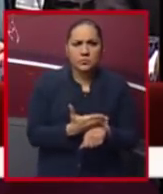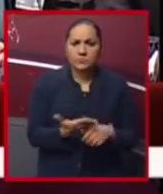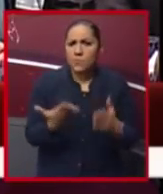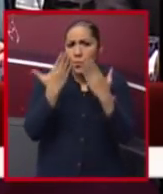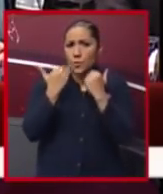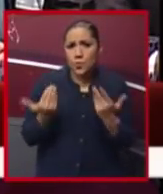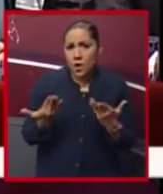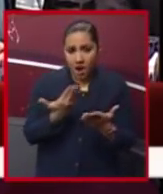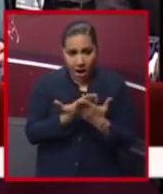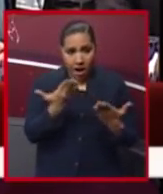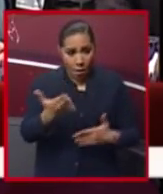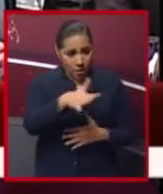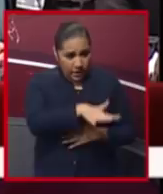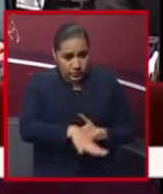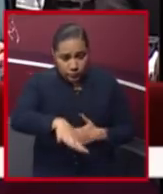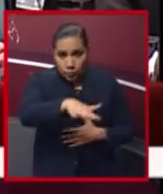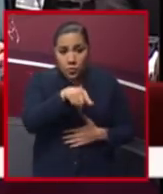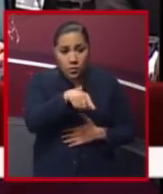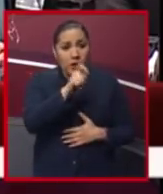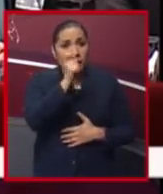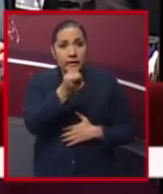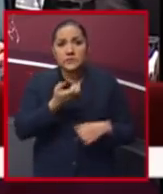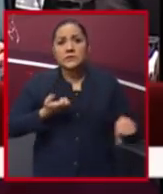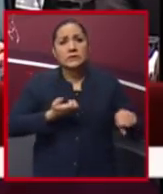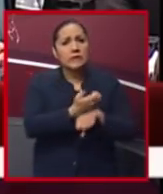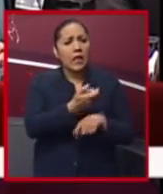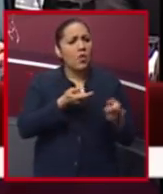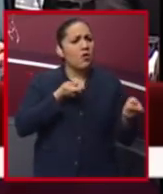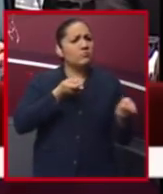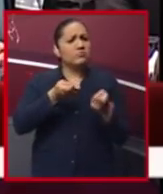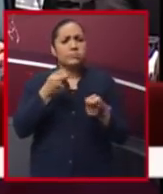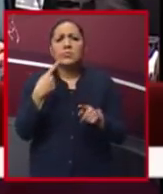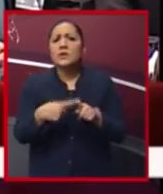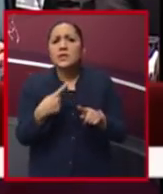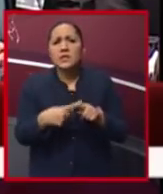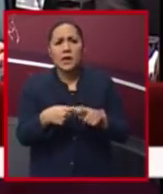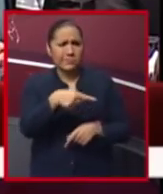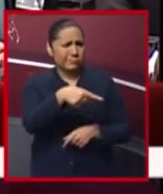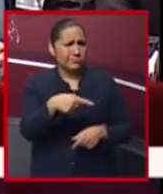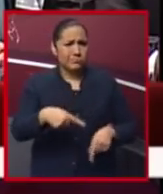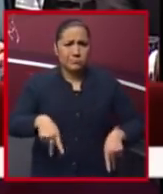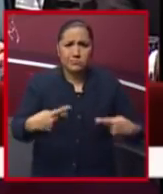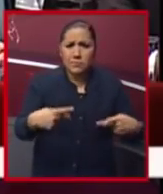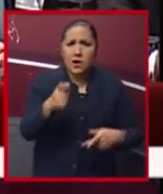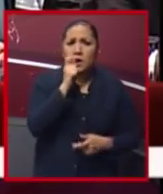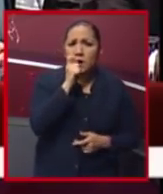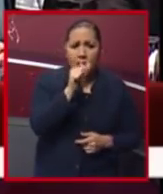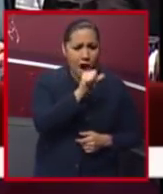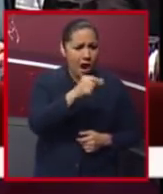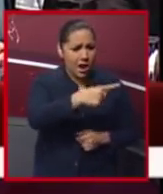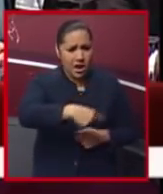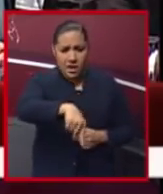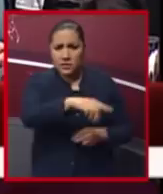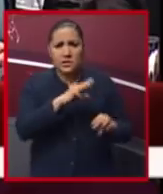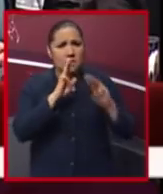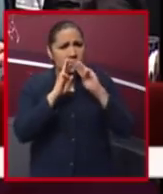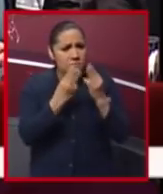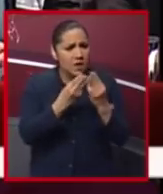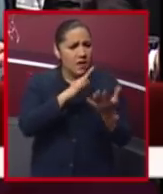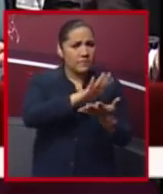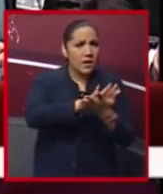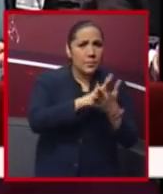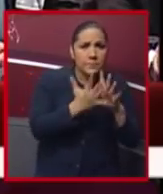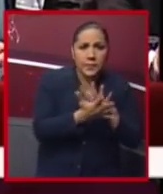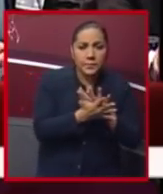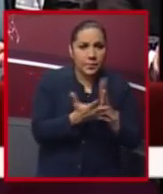narcoestado político-militar. Y así es como lo han considerado ya desde diferentes espacios y en esa dimensión. Vivimos